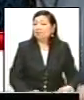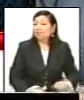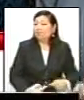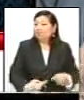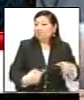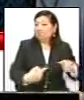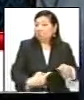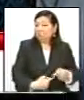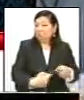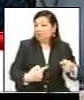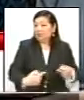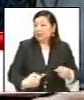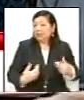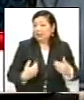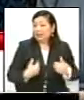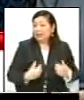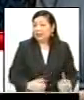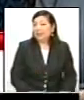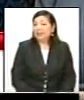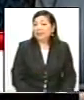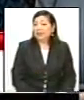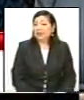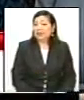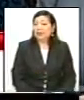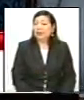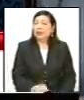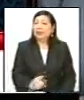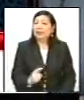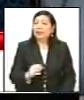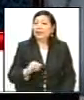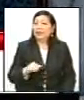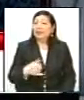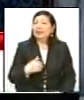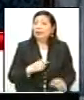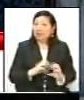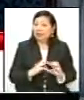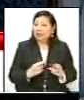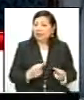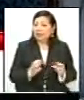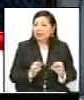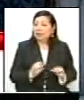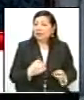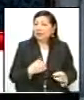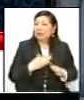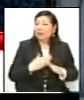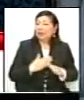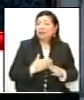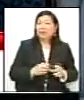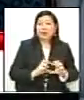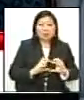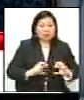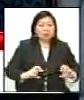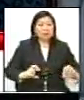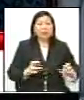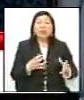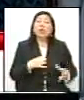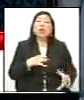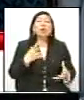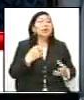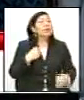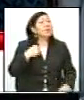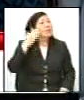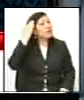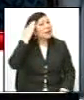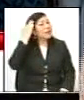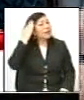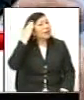yo tenga con el señor Tejada, yo soy parlamentarista y siempre lo he dicho, defiendo mucho el fuero parlamentario. Entonces yo quería saber si el secretario